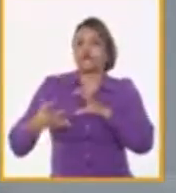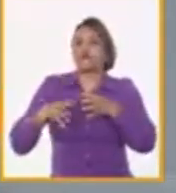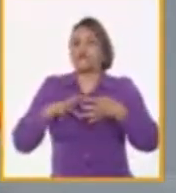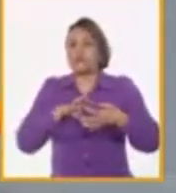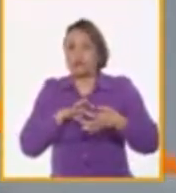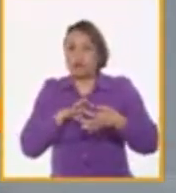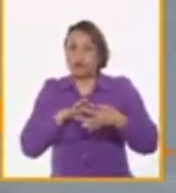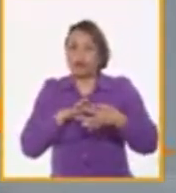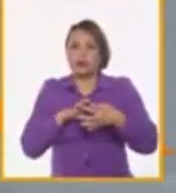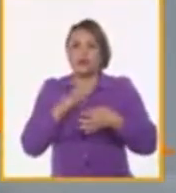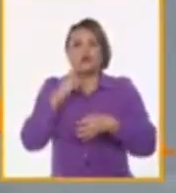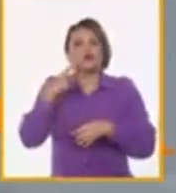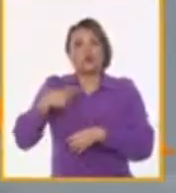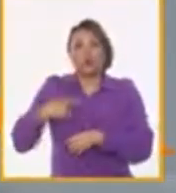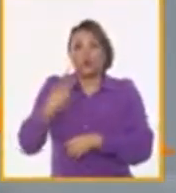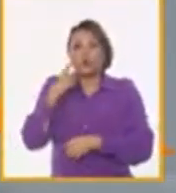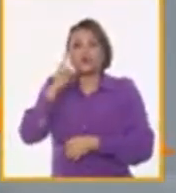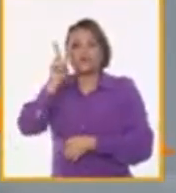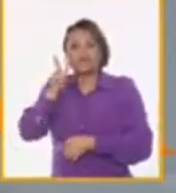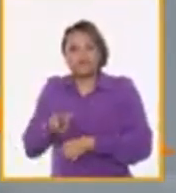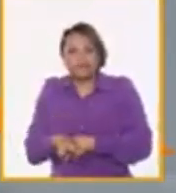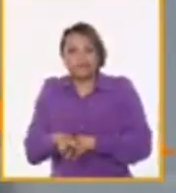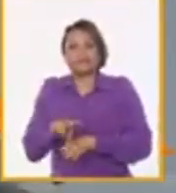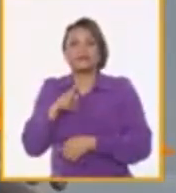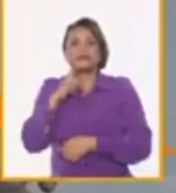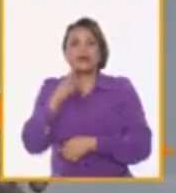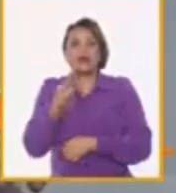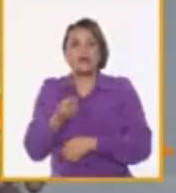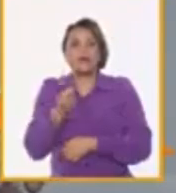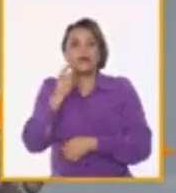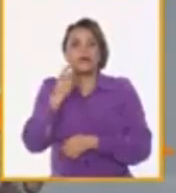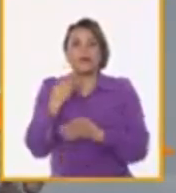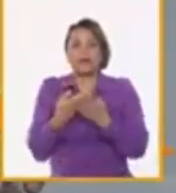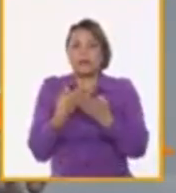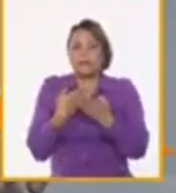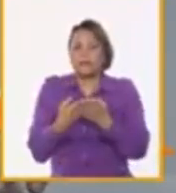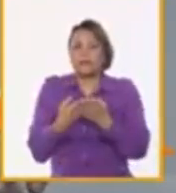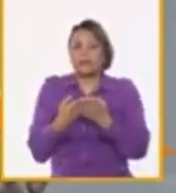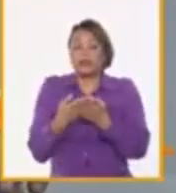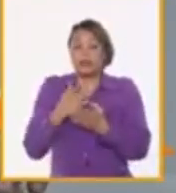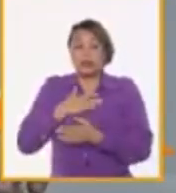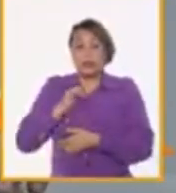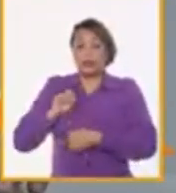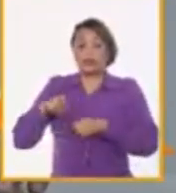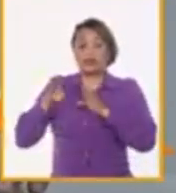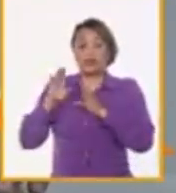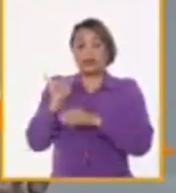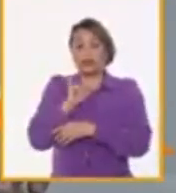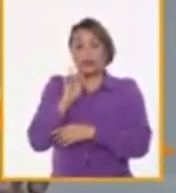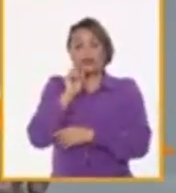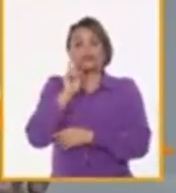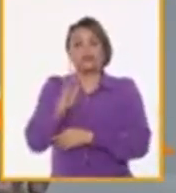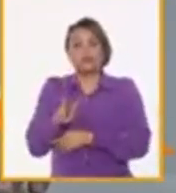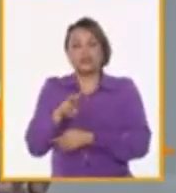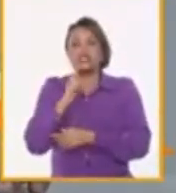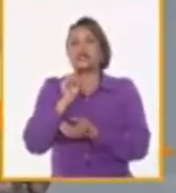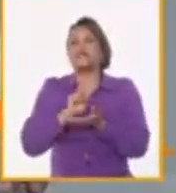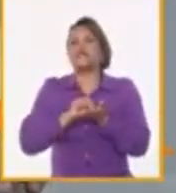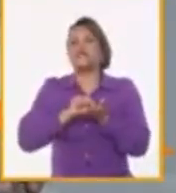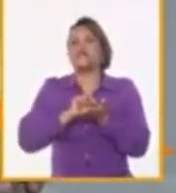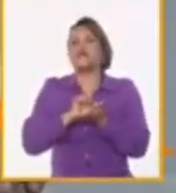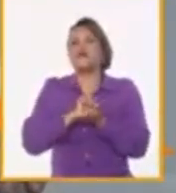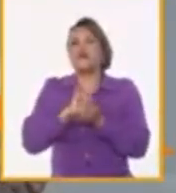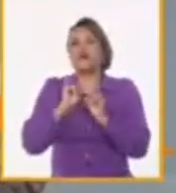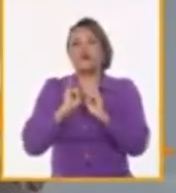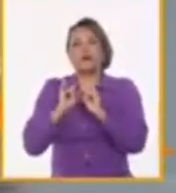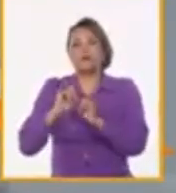días monitoreamos en la OSDE, nosotros como instituto, y también se le brinda un parte diariamente a la máxima dirección